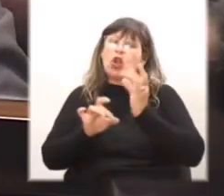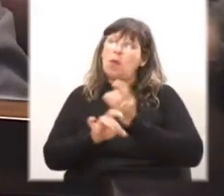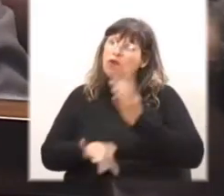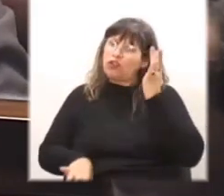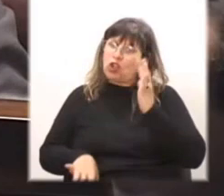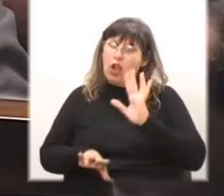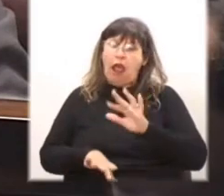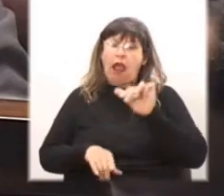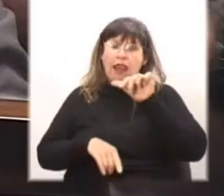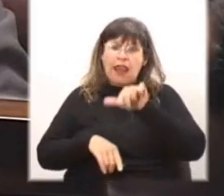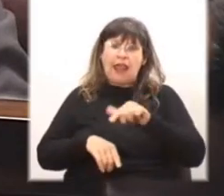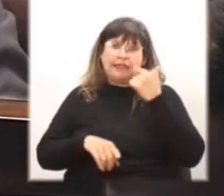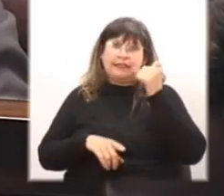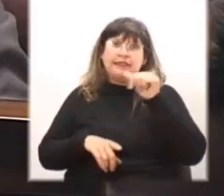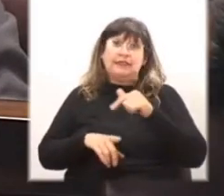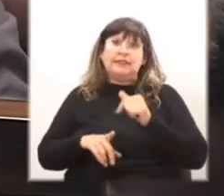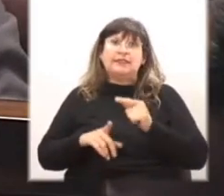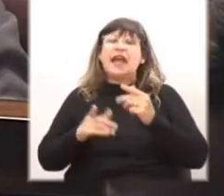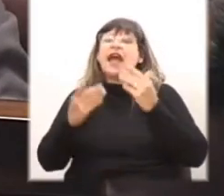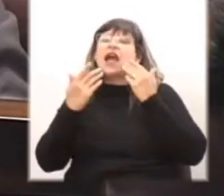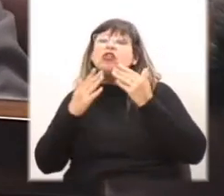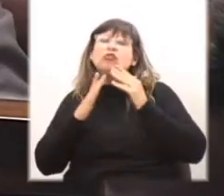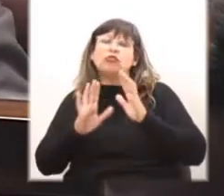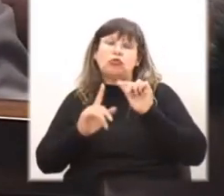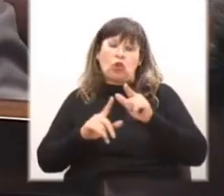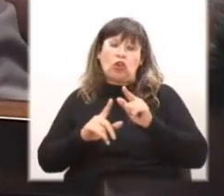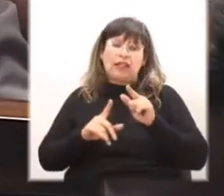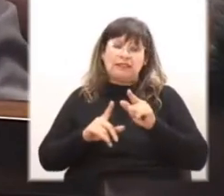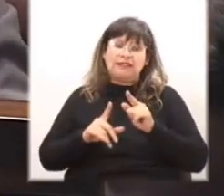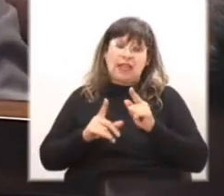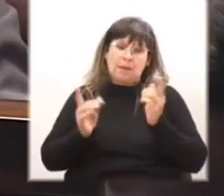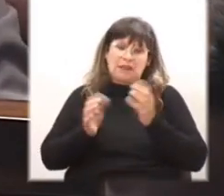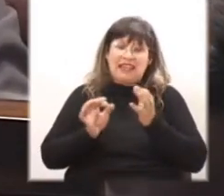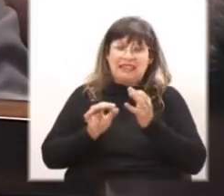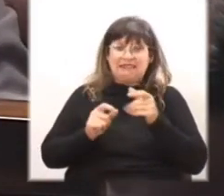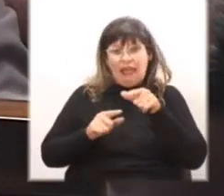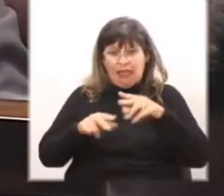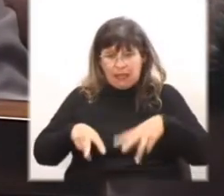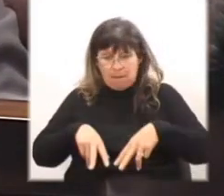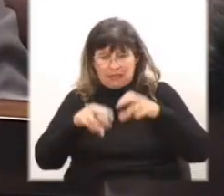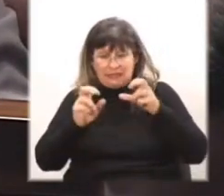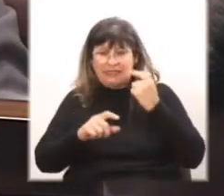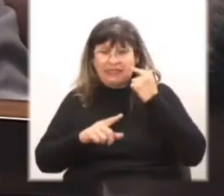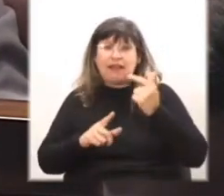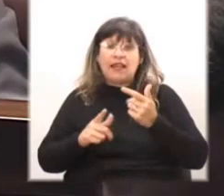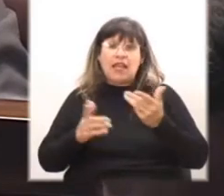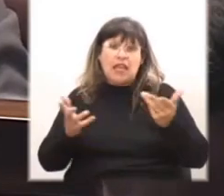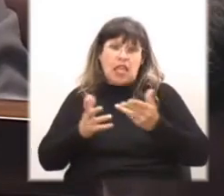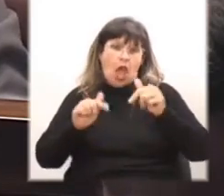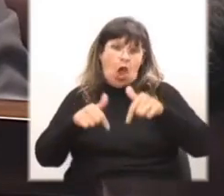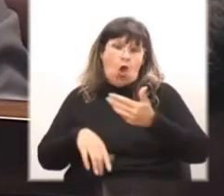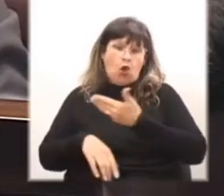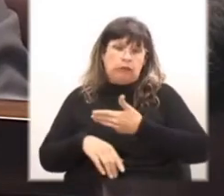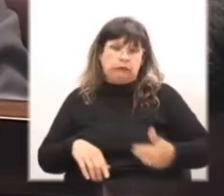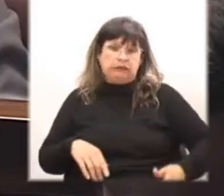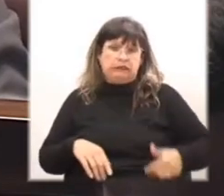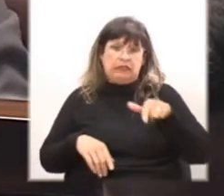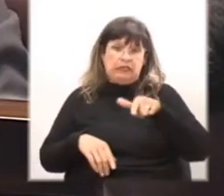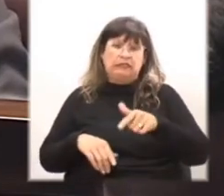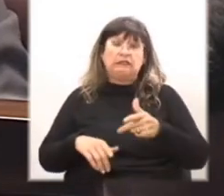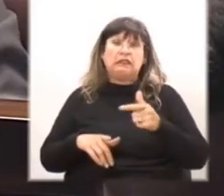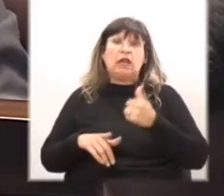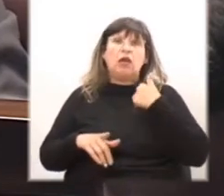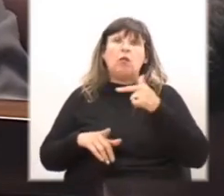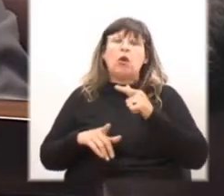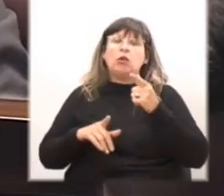caso remitidas a consultoras especializadas, y la actual administración, por un memorándum